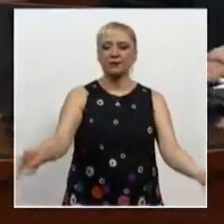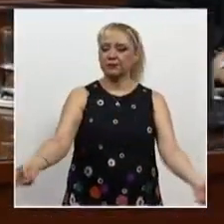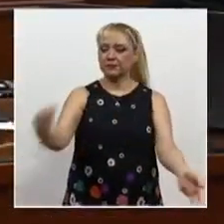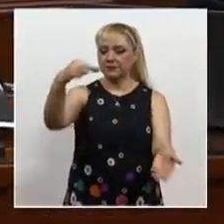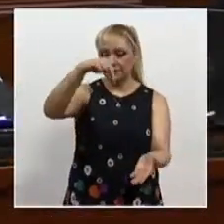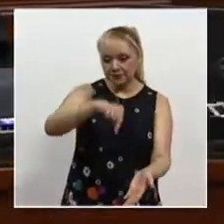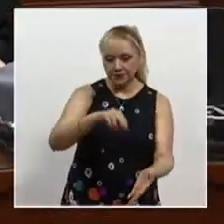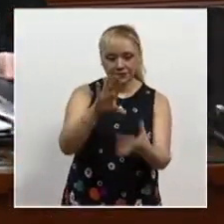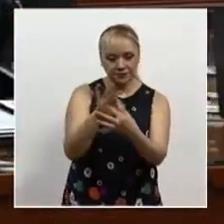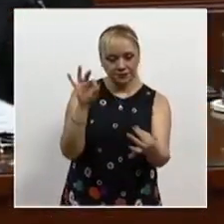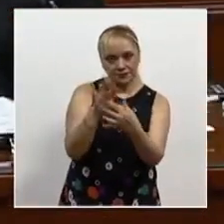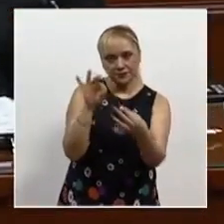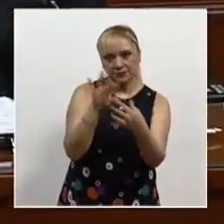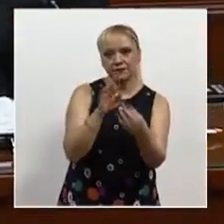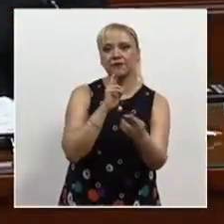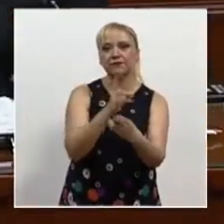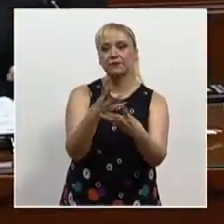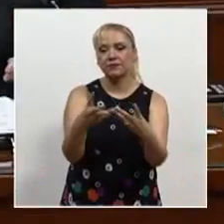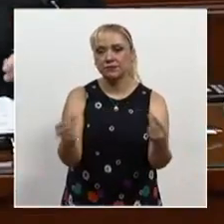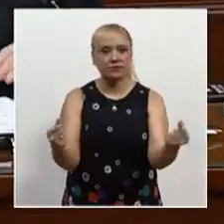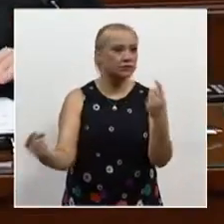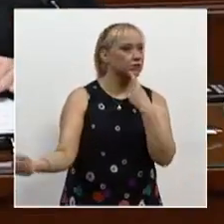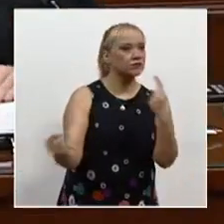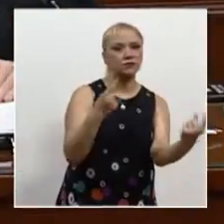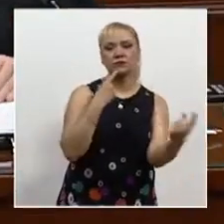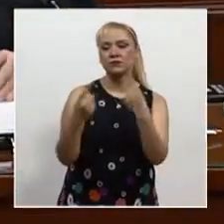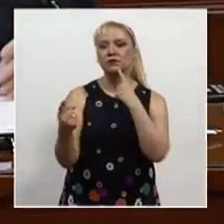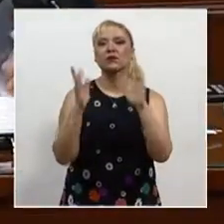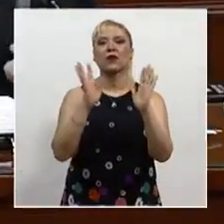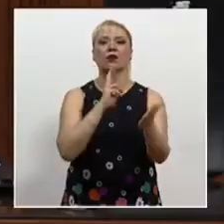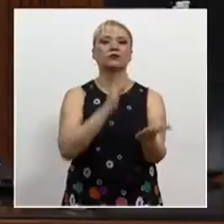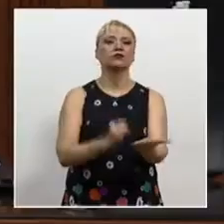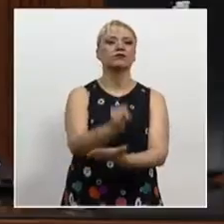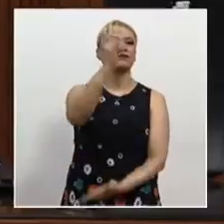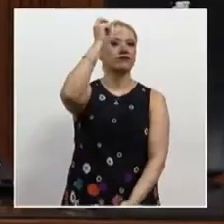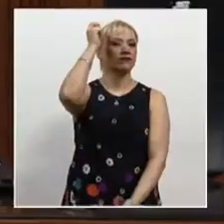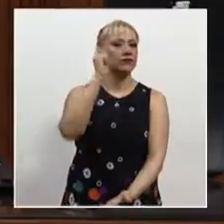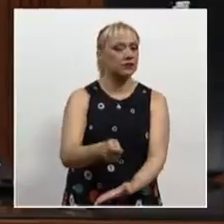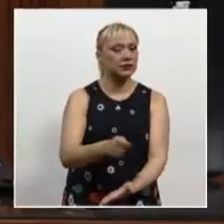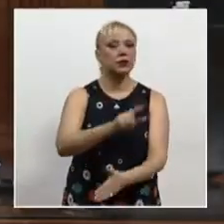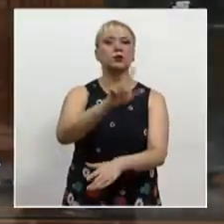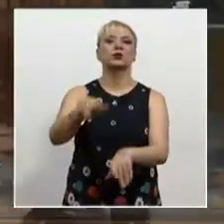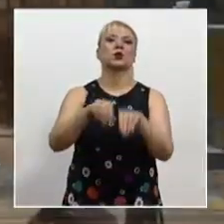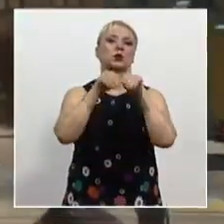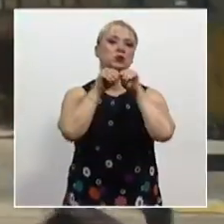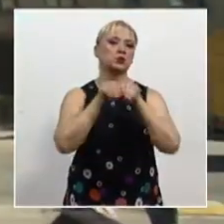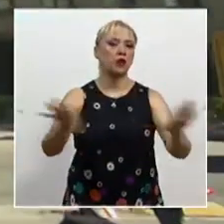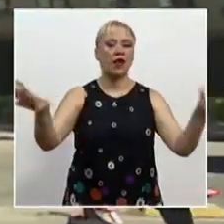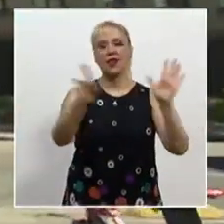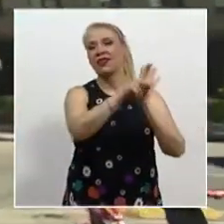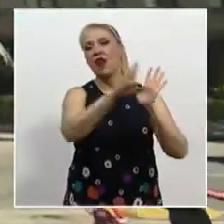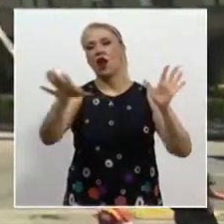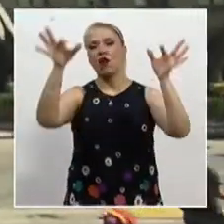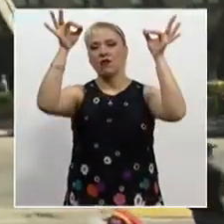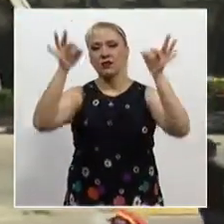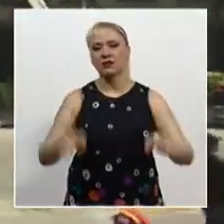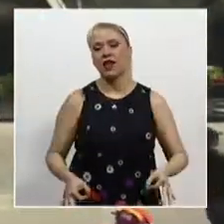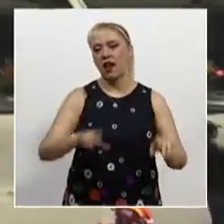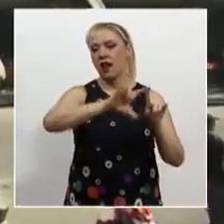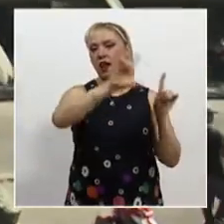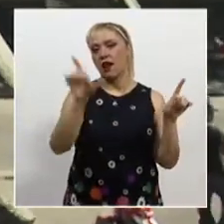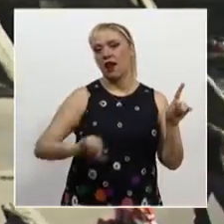el proyecto de resolución, se discute el proyecto y se emite la sentencia, misma que se publica en el Diario Oficial para su